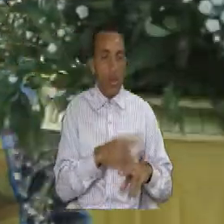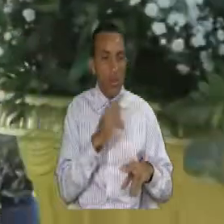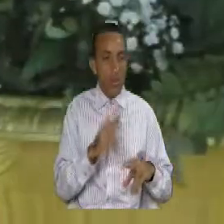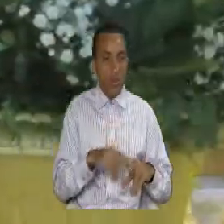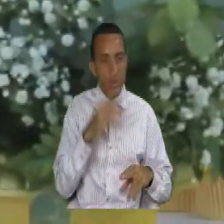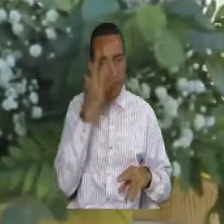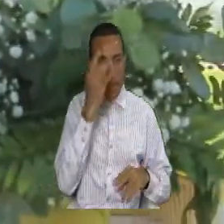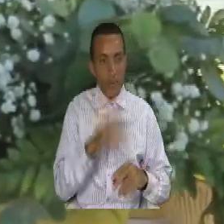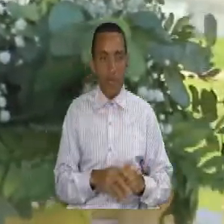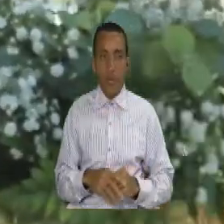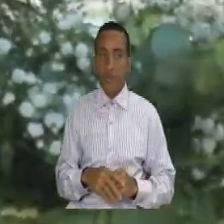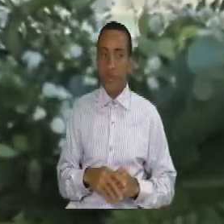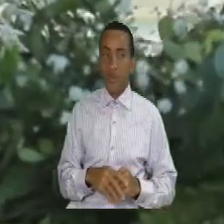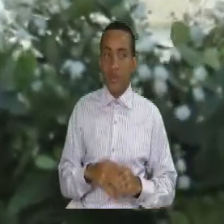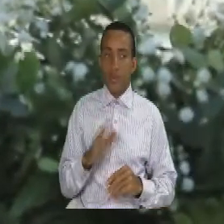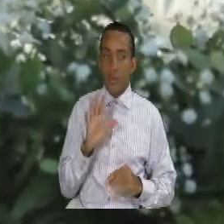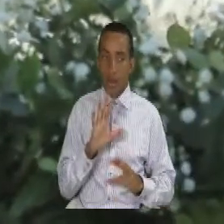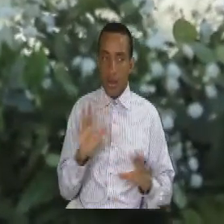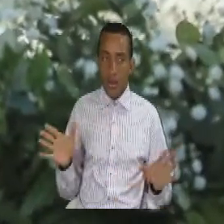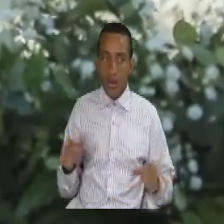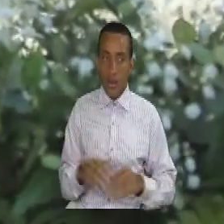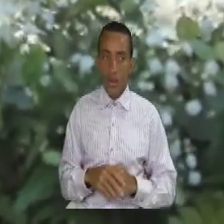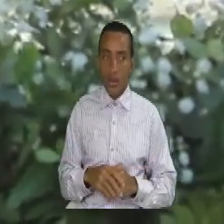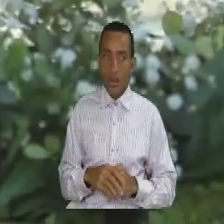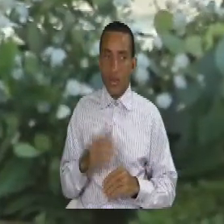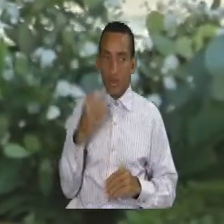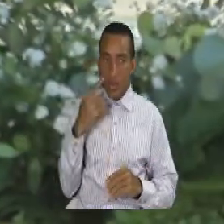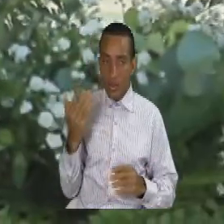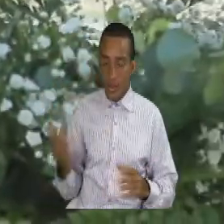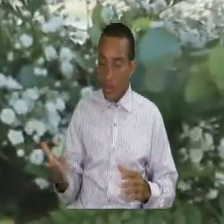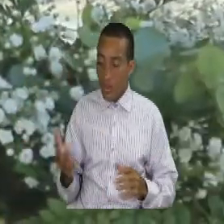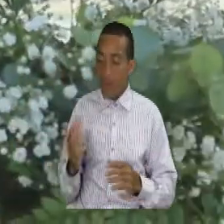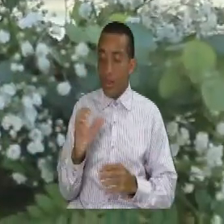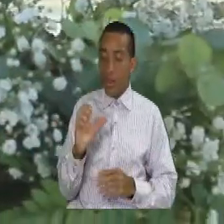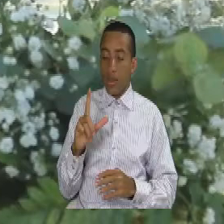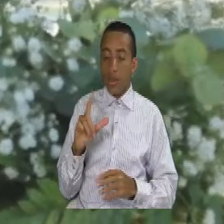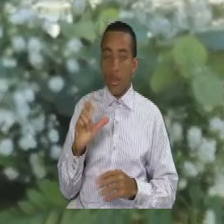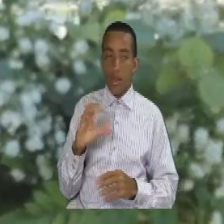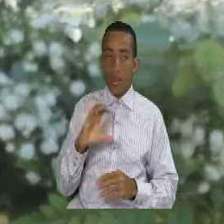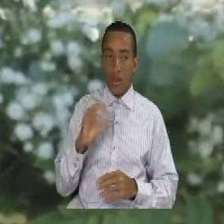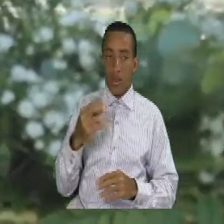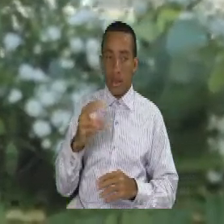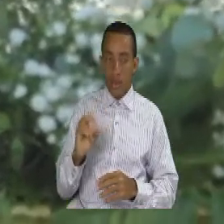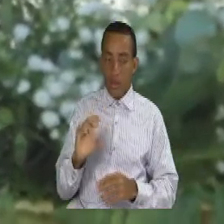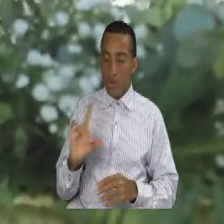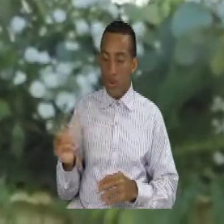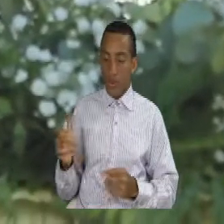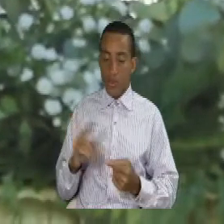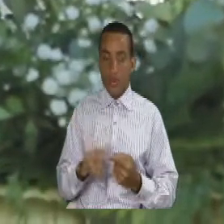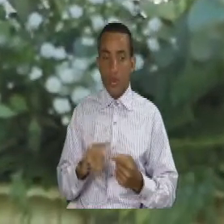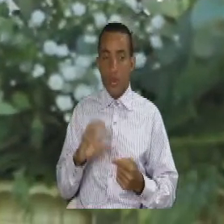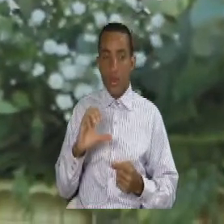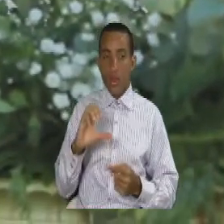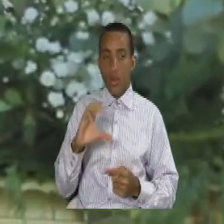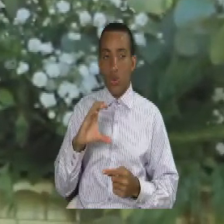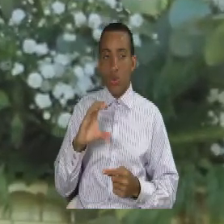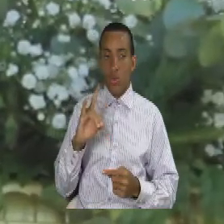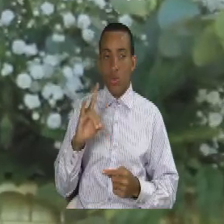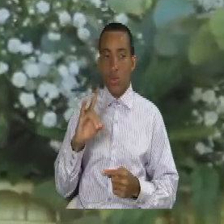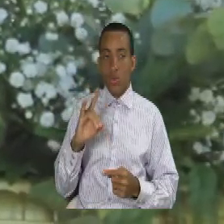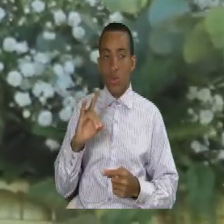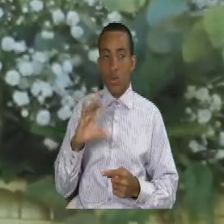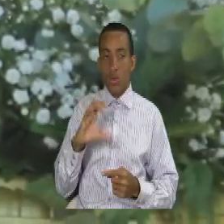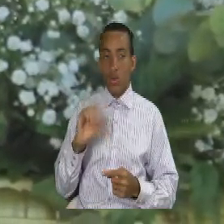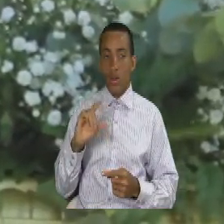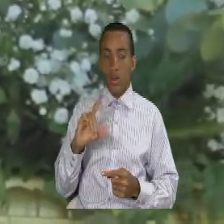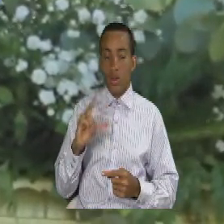por eso mismo. Yo solamente quise manejar gypsophilia, helecho y eucalipto porque quería darle más sobriedad a la mesa. No quería algo muy colorido para el día de hoy.